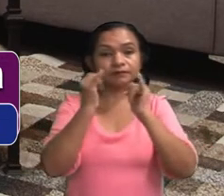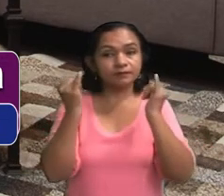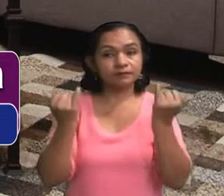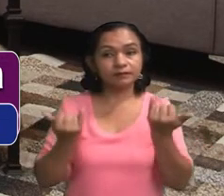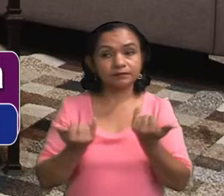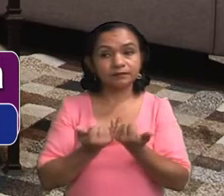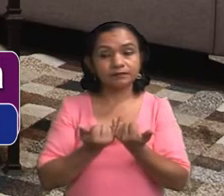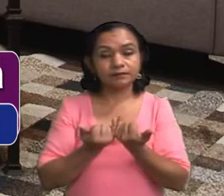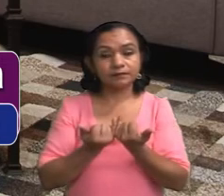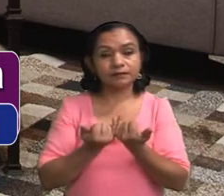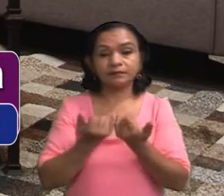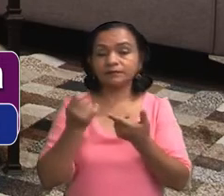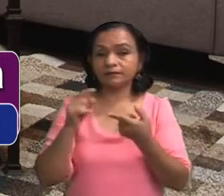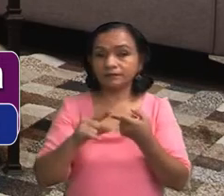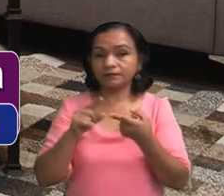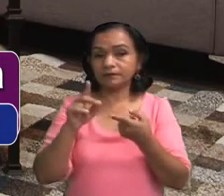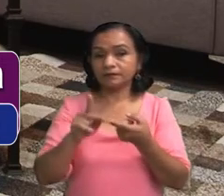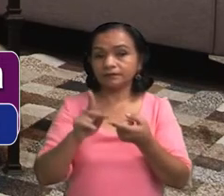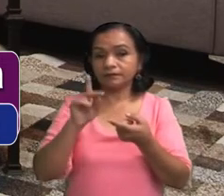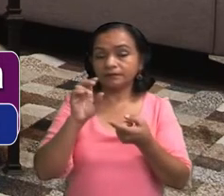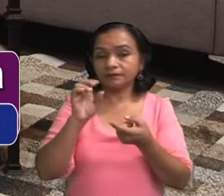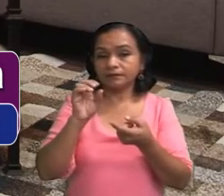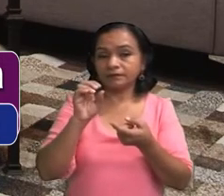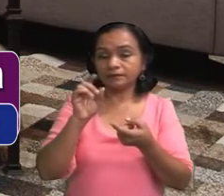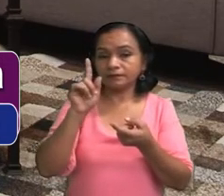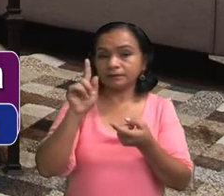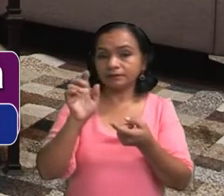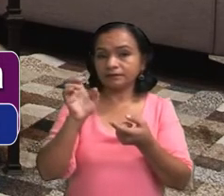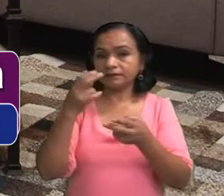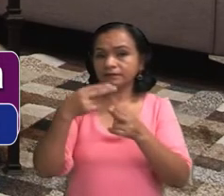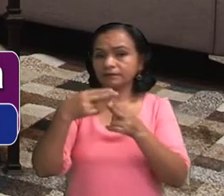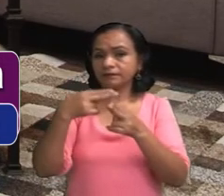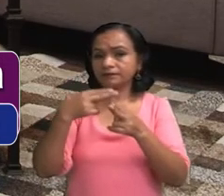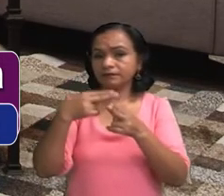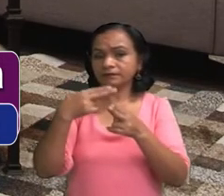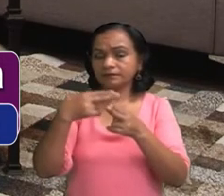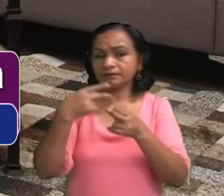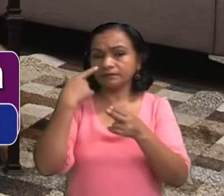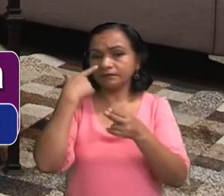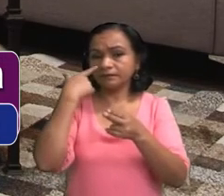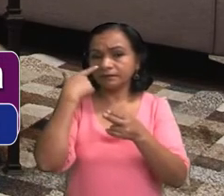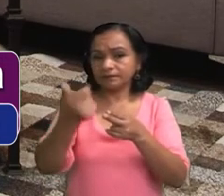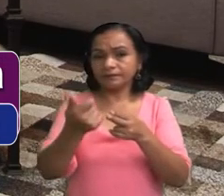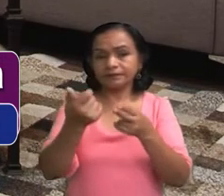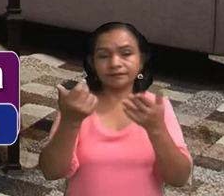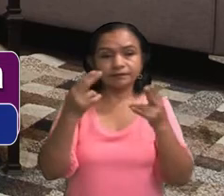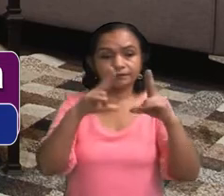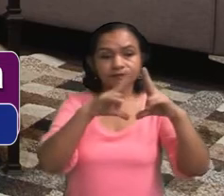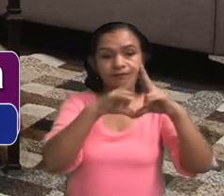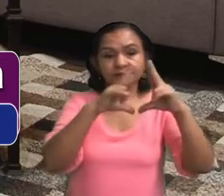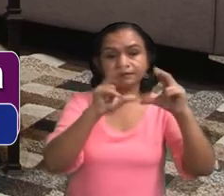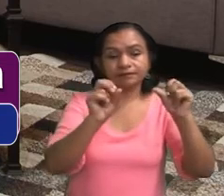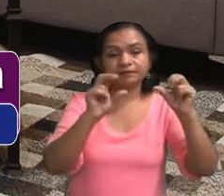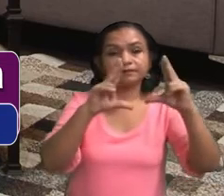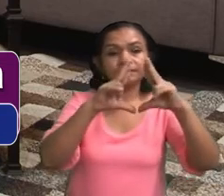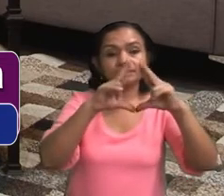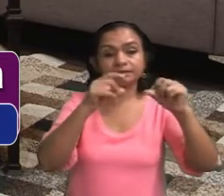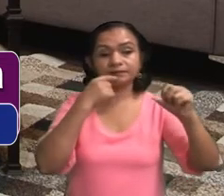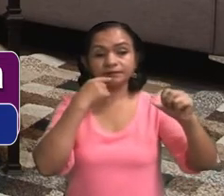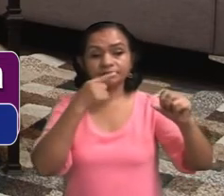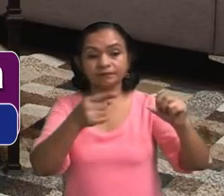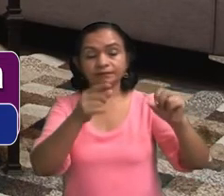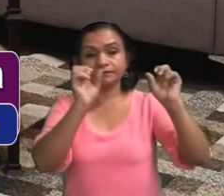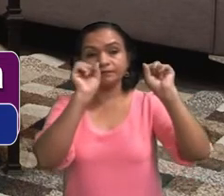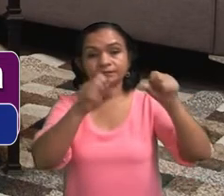de Epizootias, que es una, es un reconocimiento en donde Nicaragua